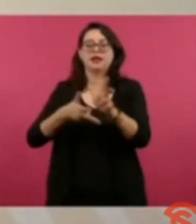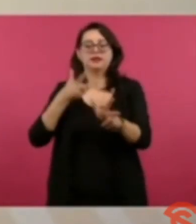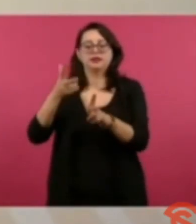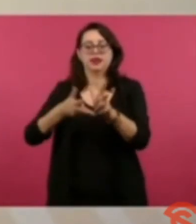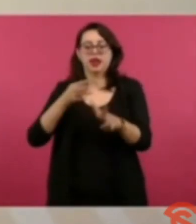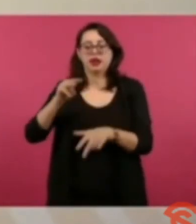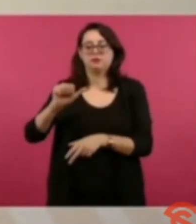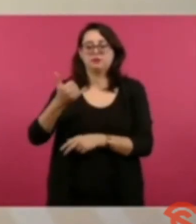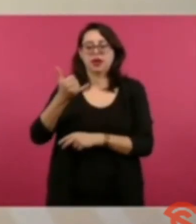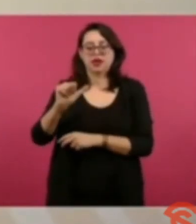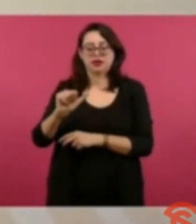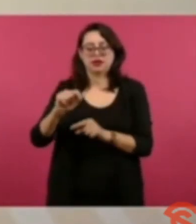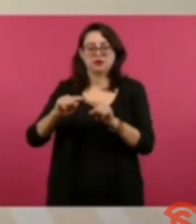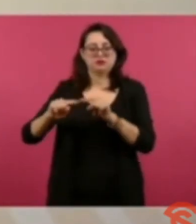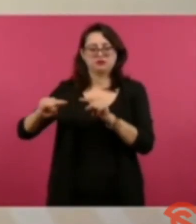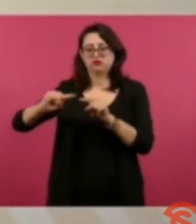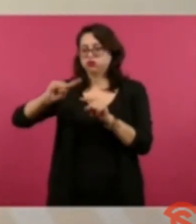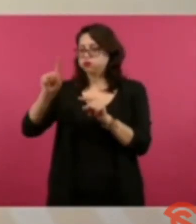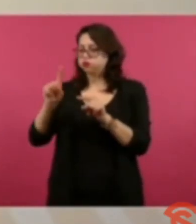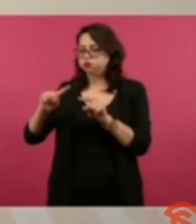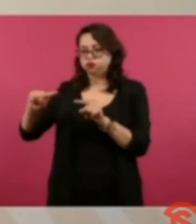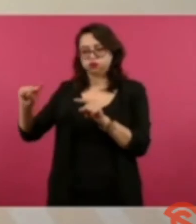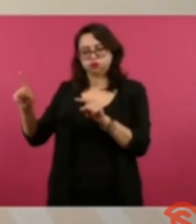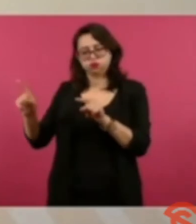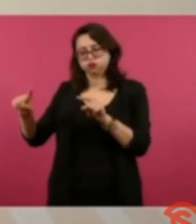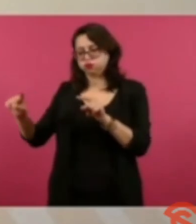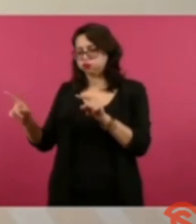En 3 días superviso